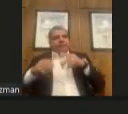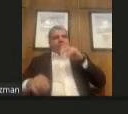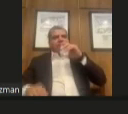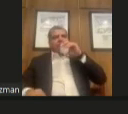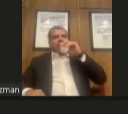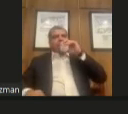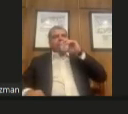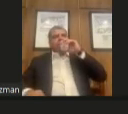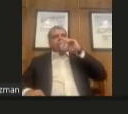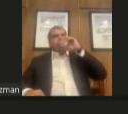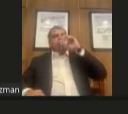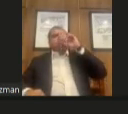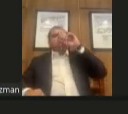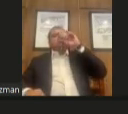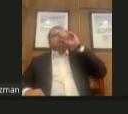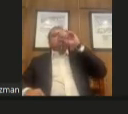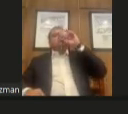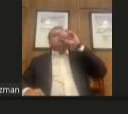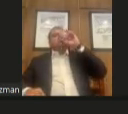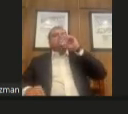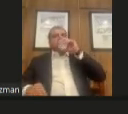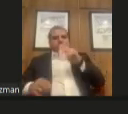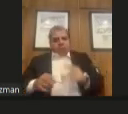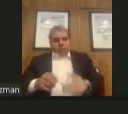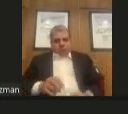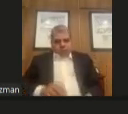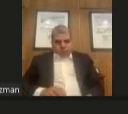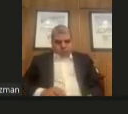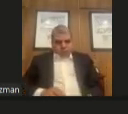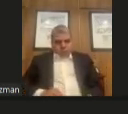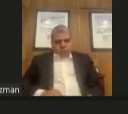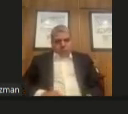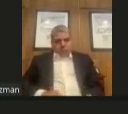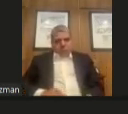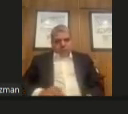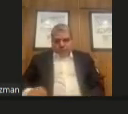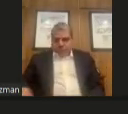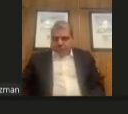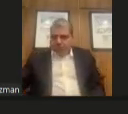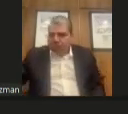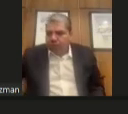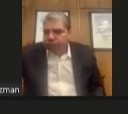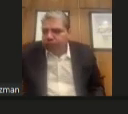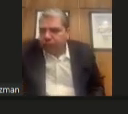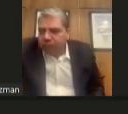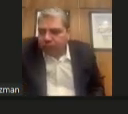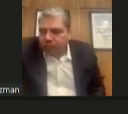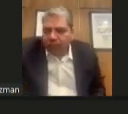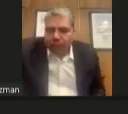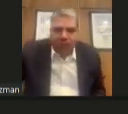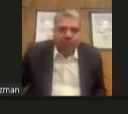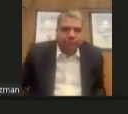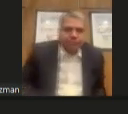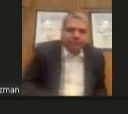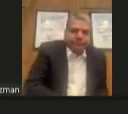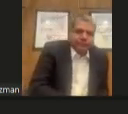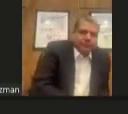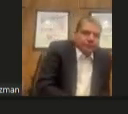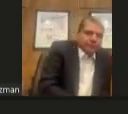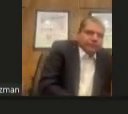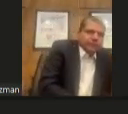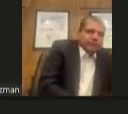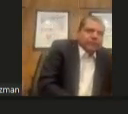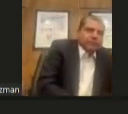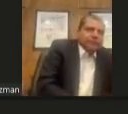donde en un tráiler se depositaba el contenido hasta de 3 o 4 camiones recolectores de